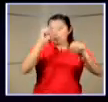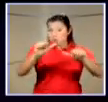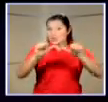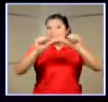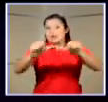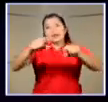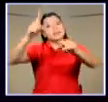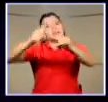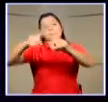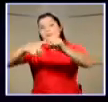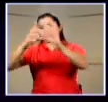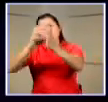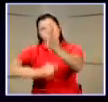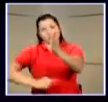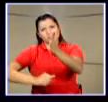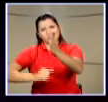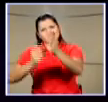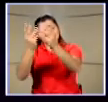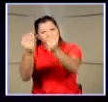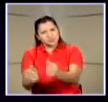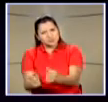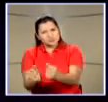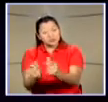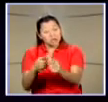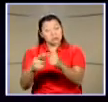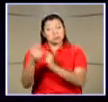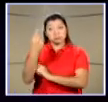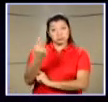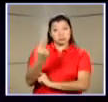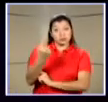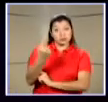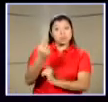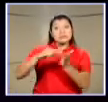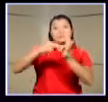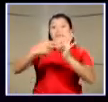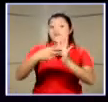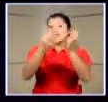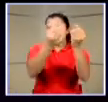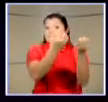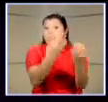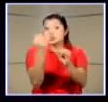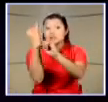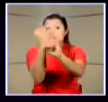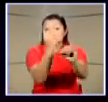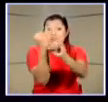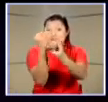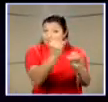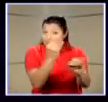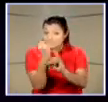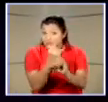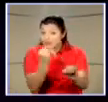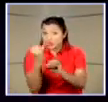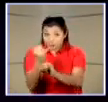que van a recortar. Estamos hablando de que muchas instituciones afectadas